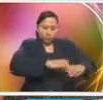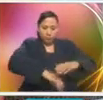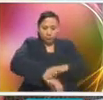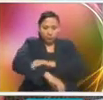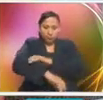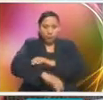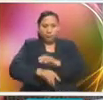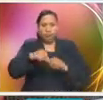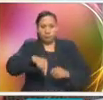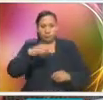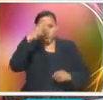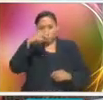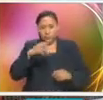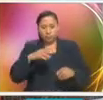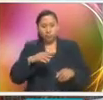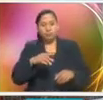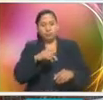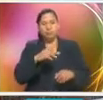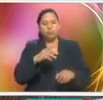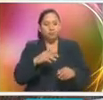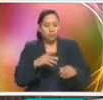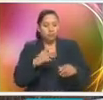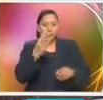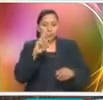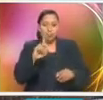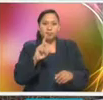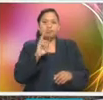se construyeron aquí en México en tercera dimensión. No se